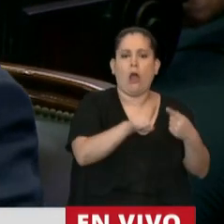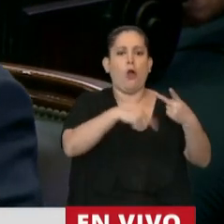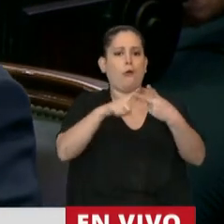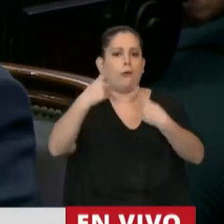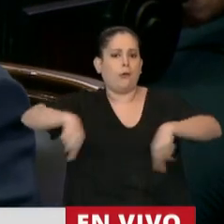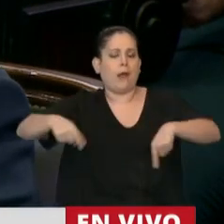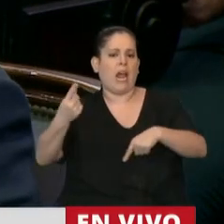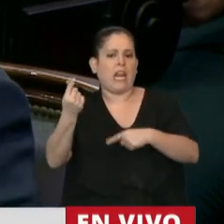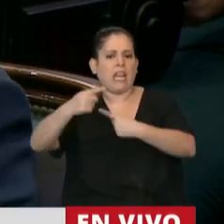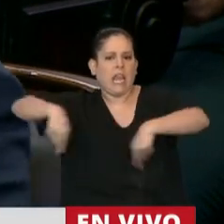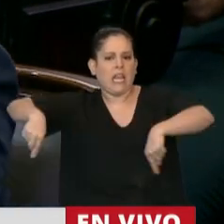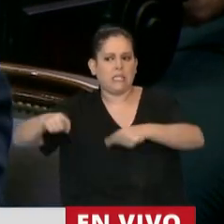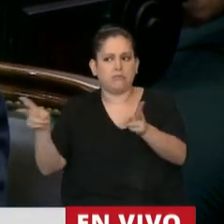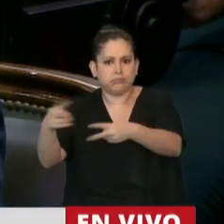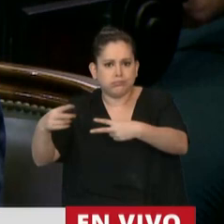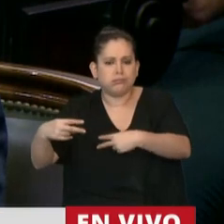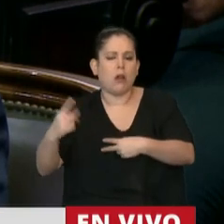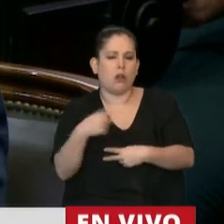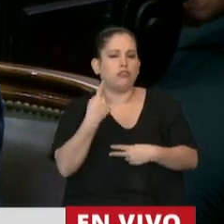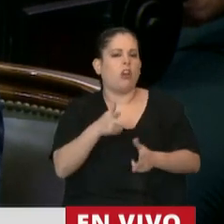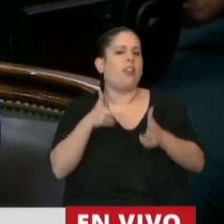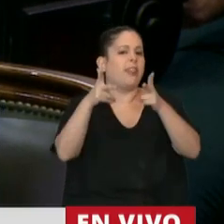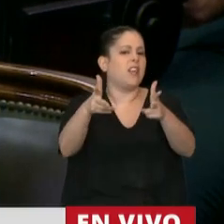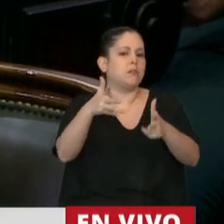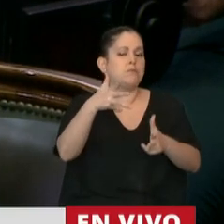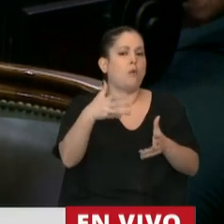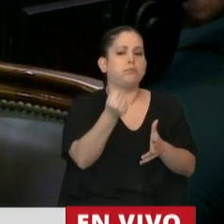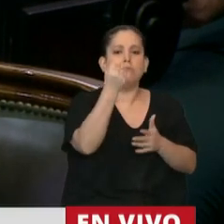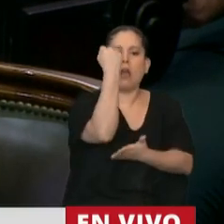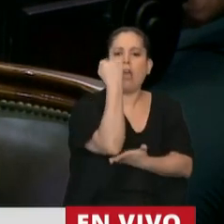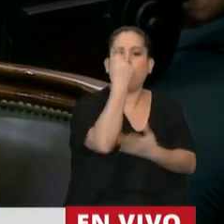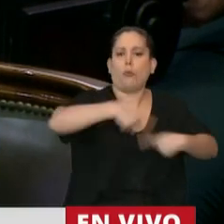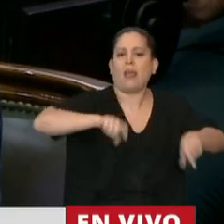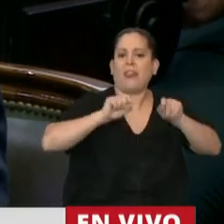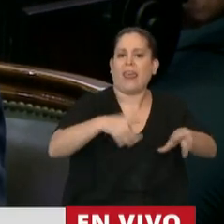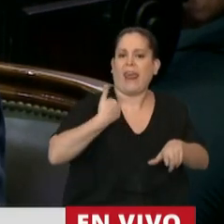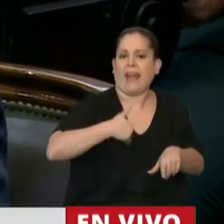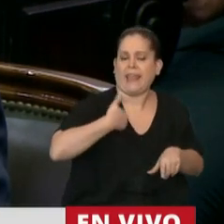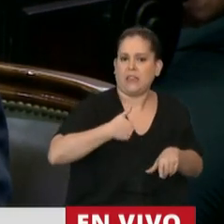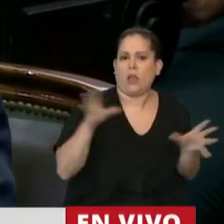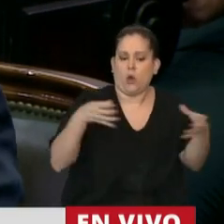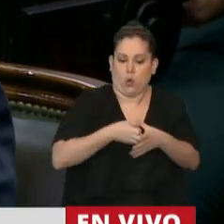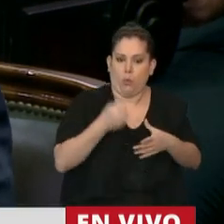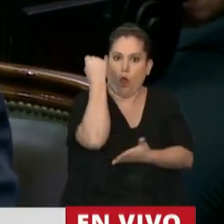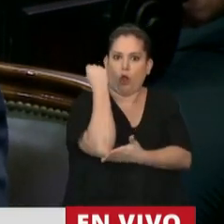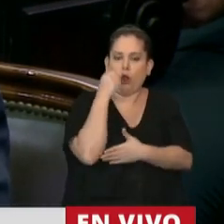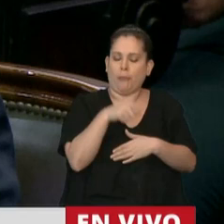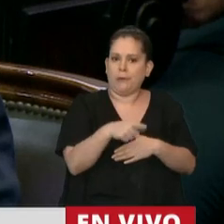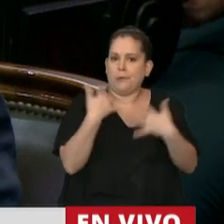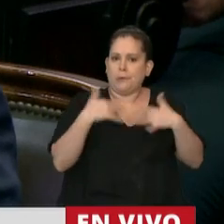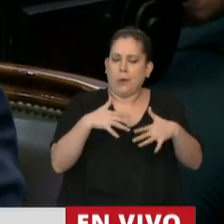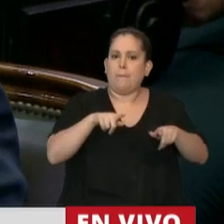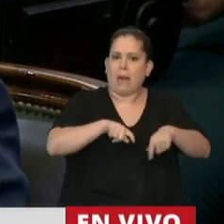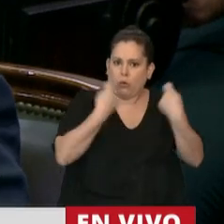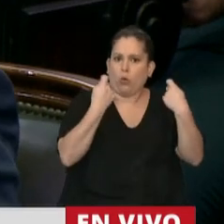riqueza, nosotros le llamamos el apoderamiento de cada actividad económica de la Argentina por grupos económicos que tanto